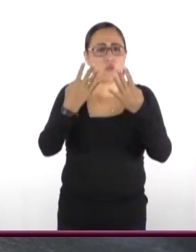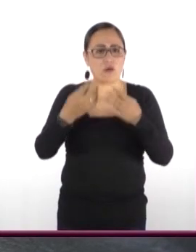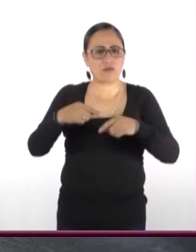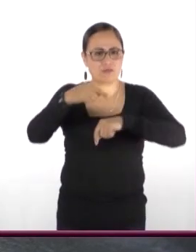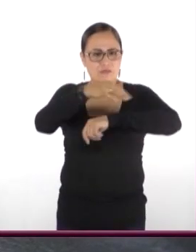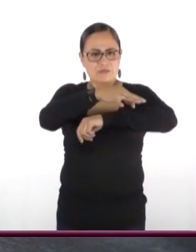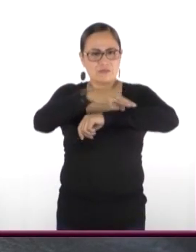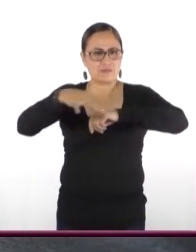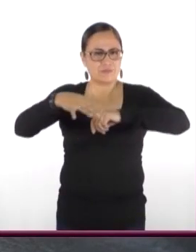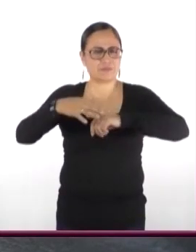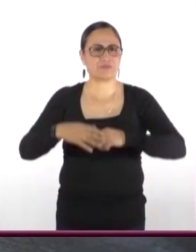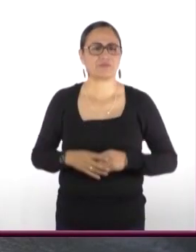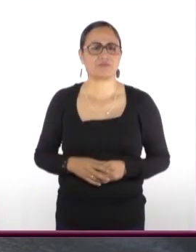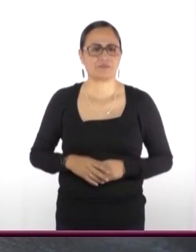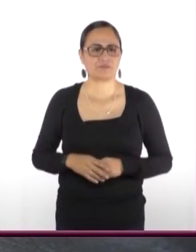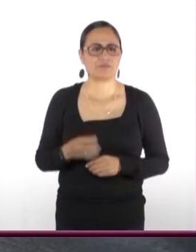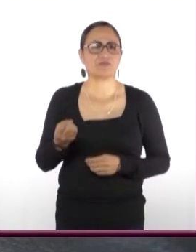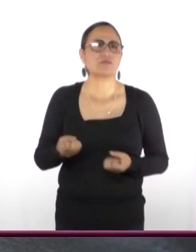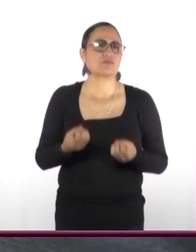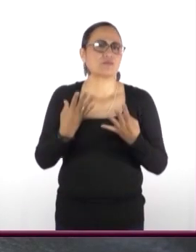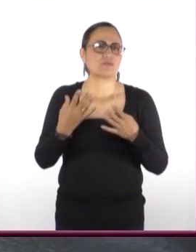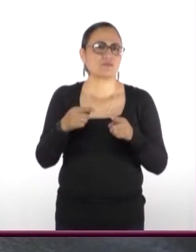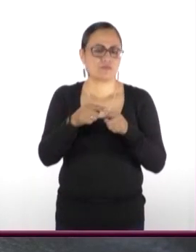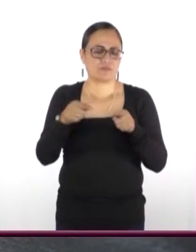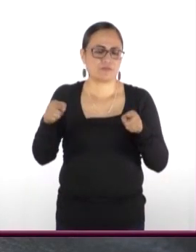este monstruo